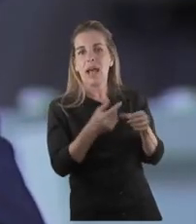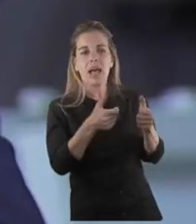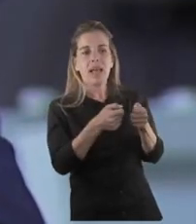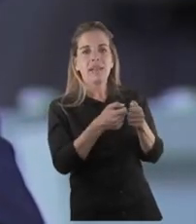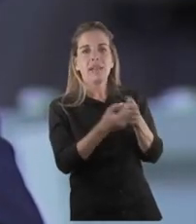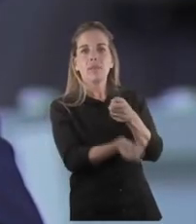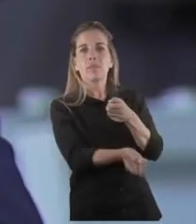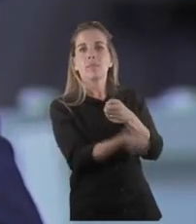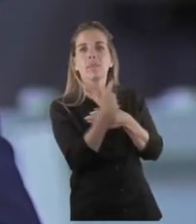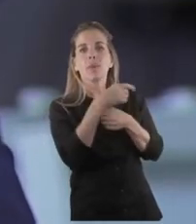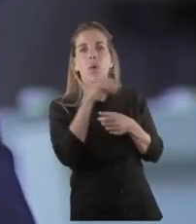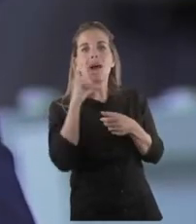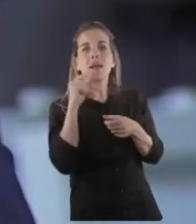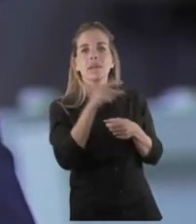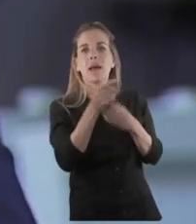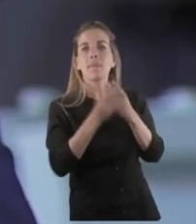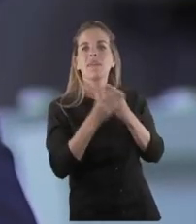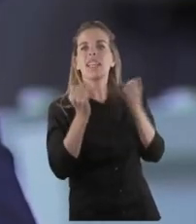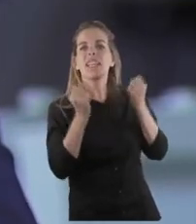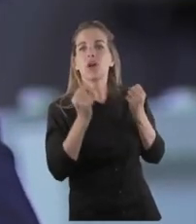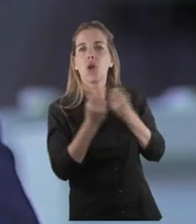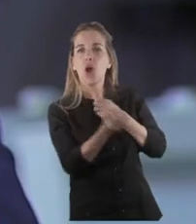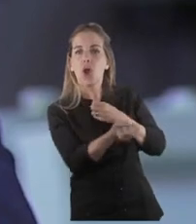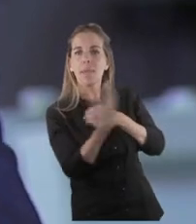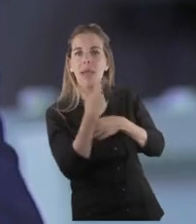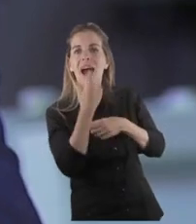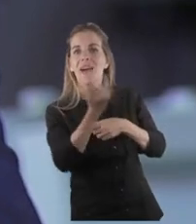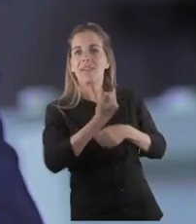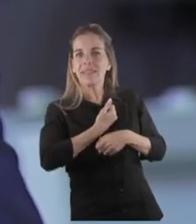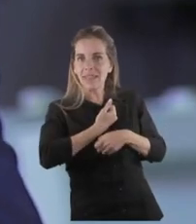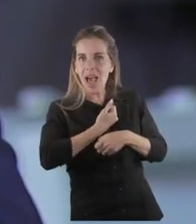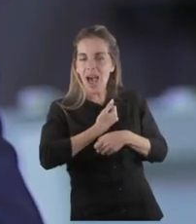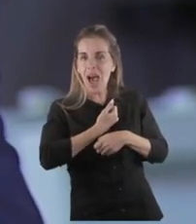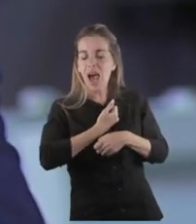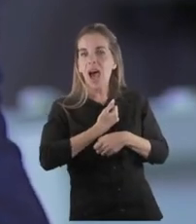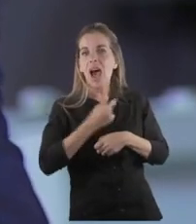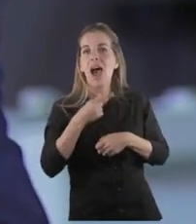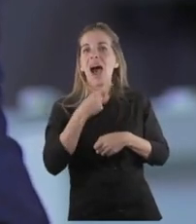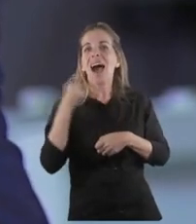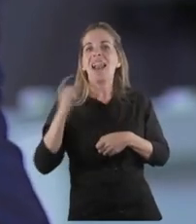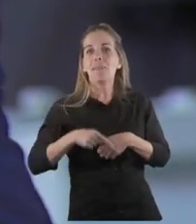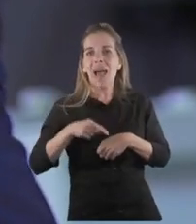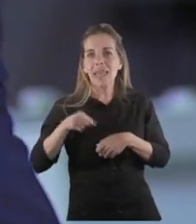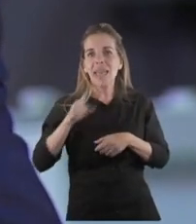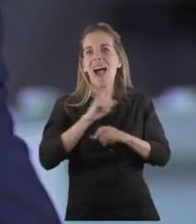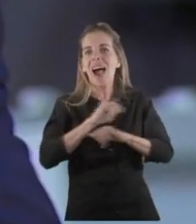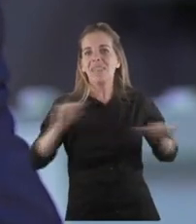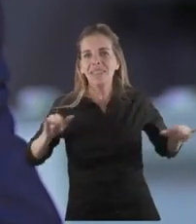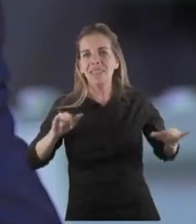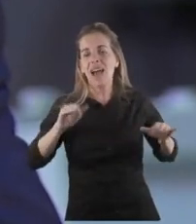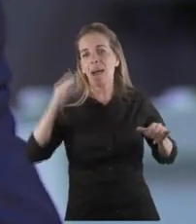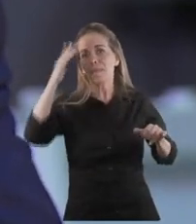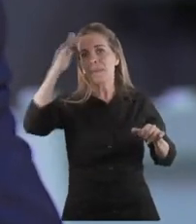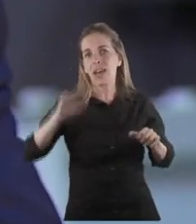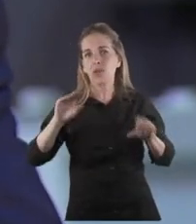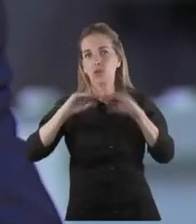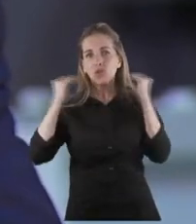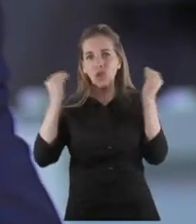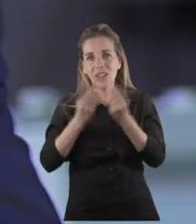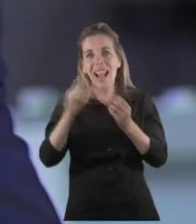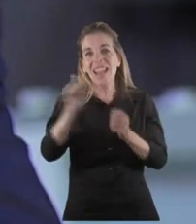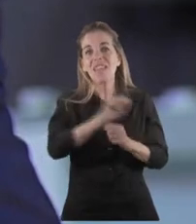de Martín Guzmán diciéndome: Alemania acaba de anunciar que en el mes de marzo su inflación fue